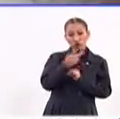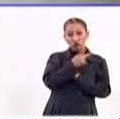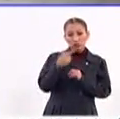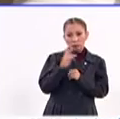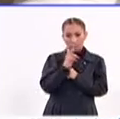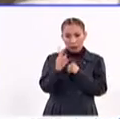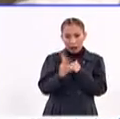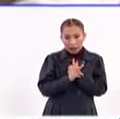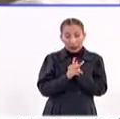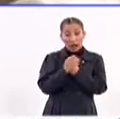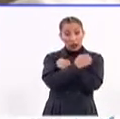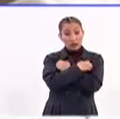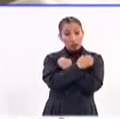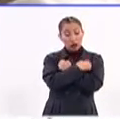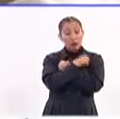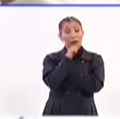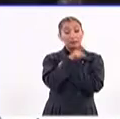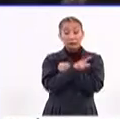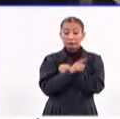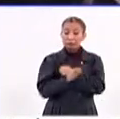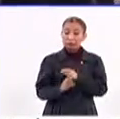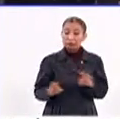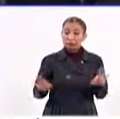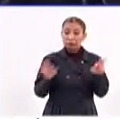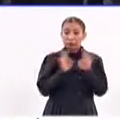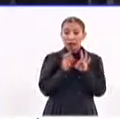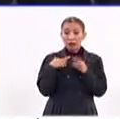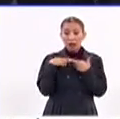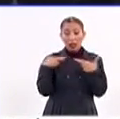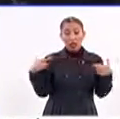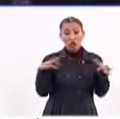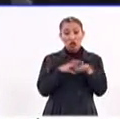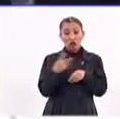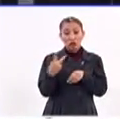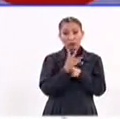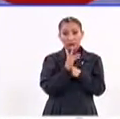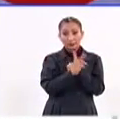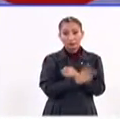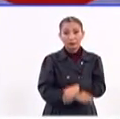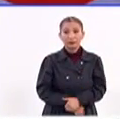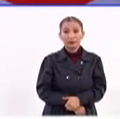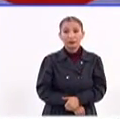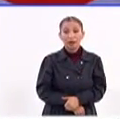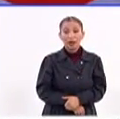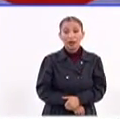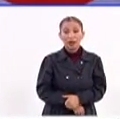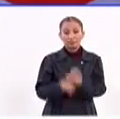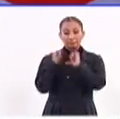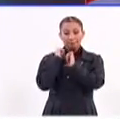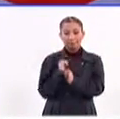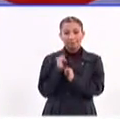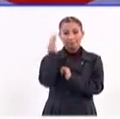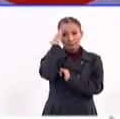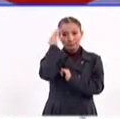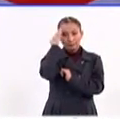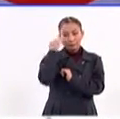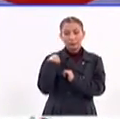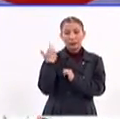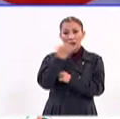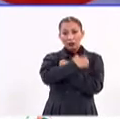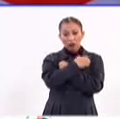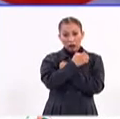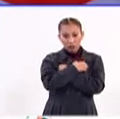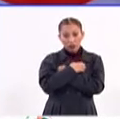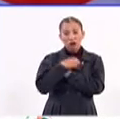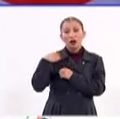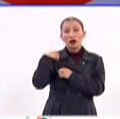ambos países, la educación también es fundamental dentro de las relaciones bilaterales. El Ministerio de Educación, Cultural,